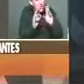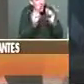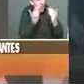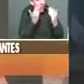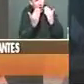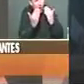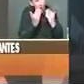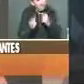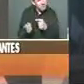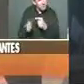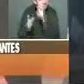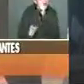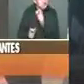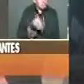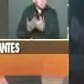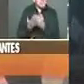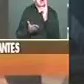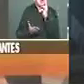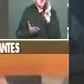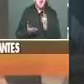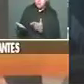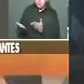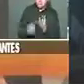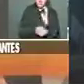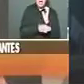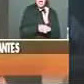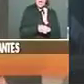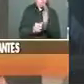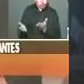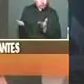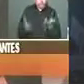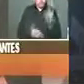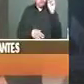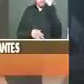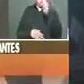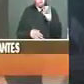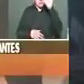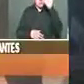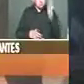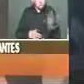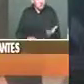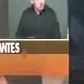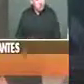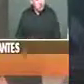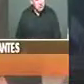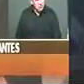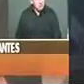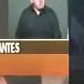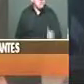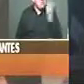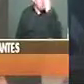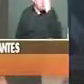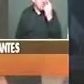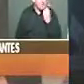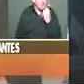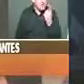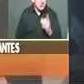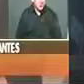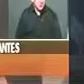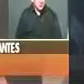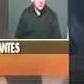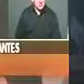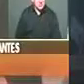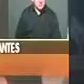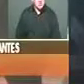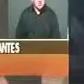en lo que pueda ofrecer Venezuela, mismo Ecuador, en el caso de Noruega? De pronto, ¿por qué dice usted que Noruega